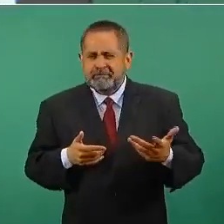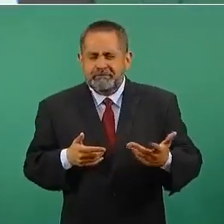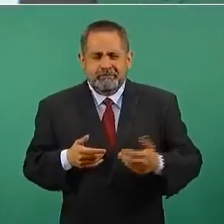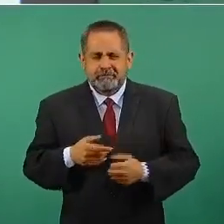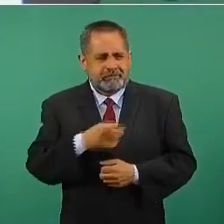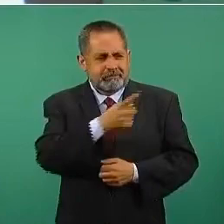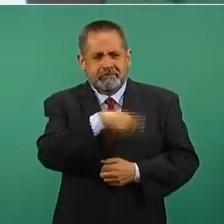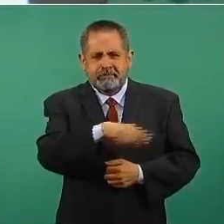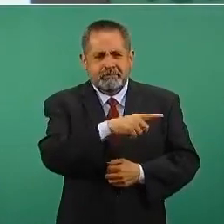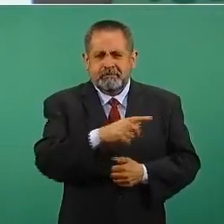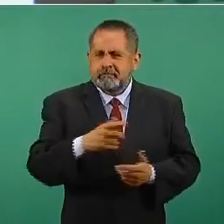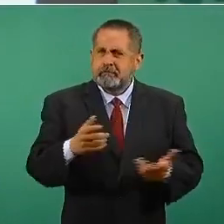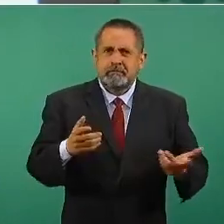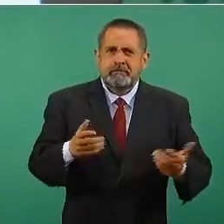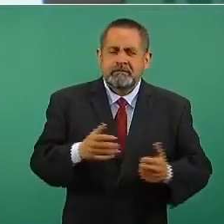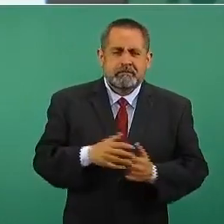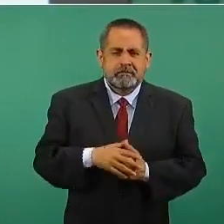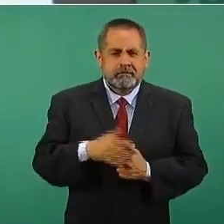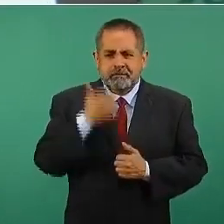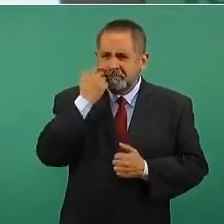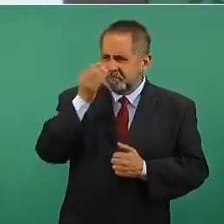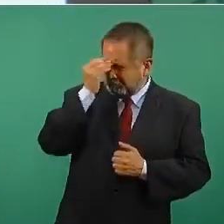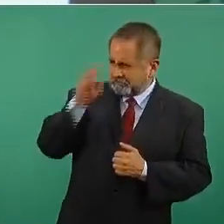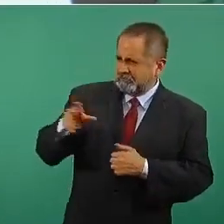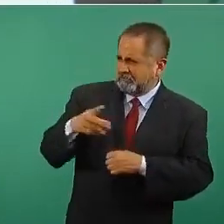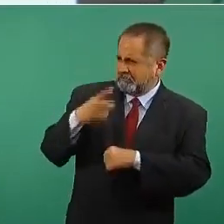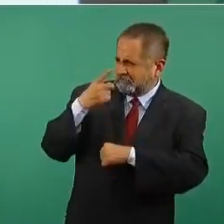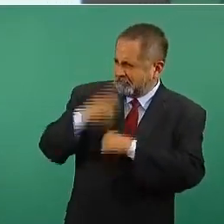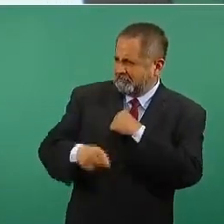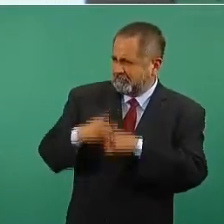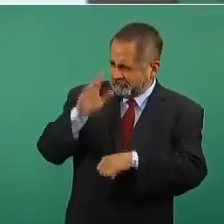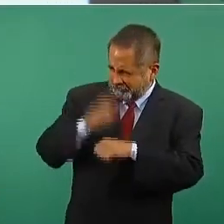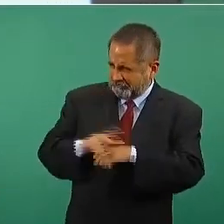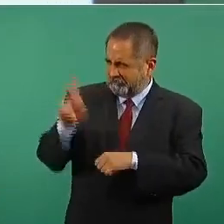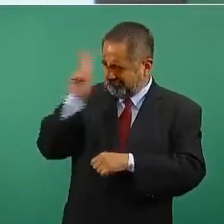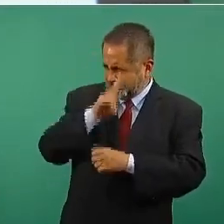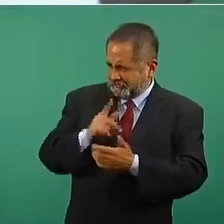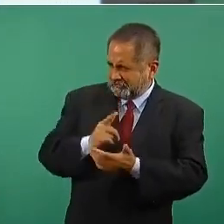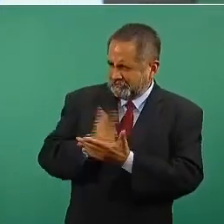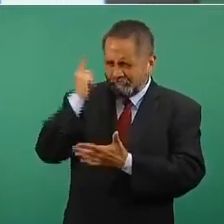es que haya daños mayores.